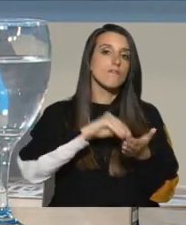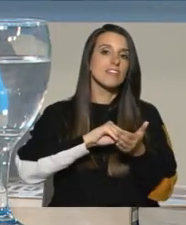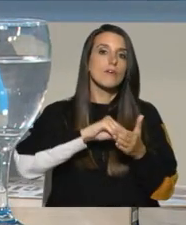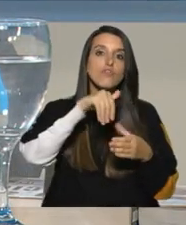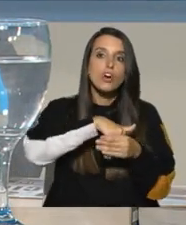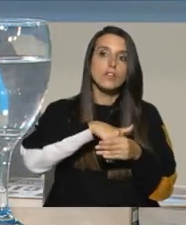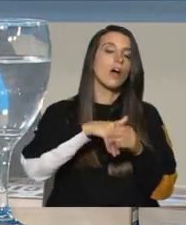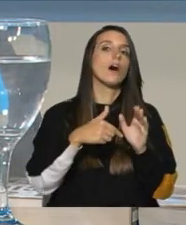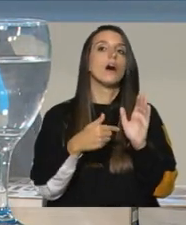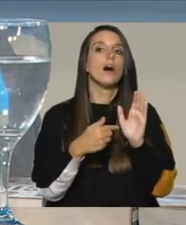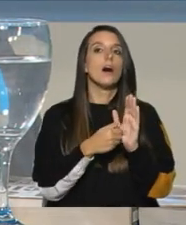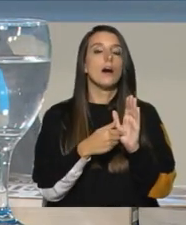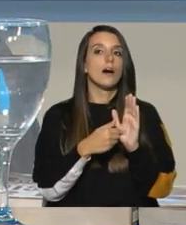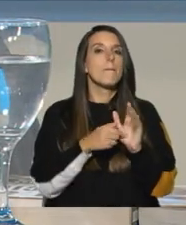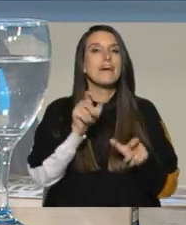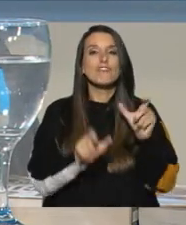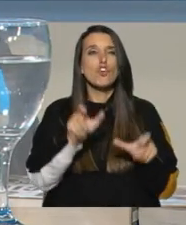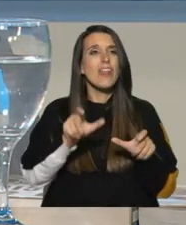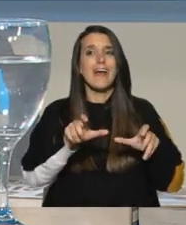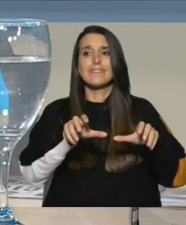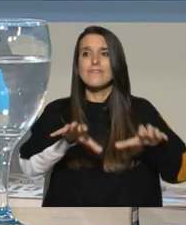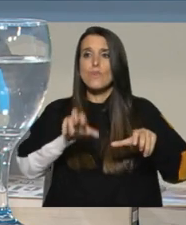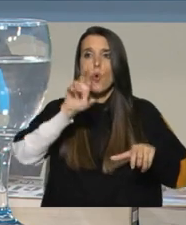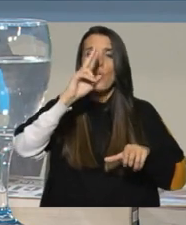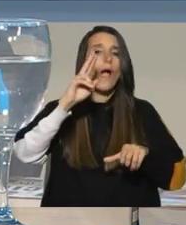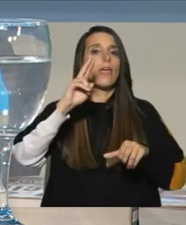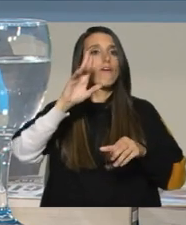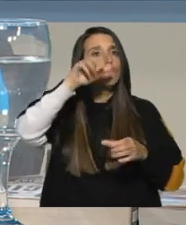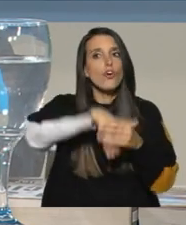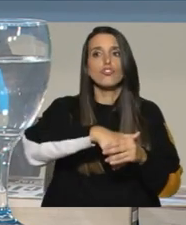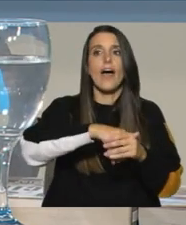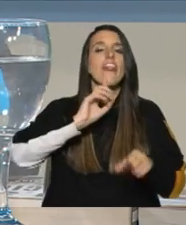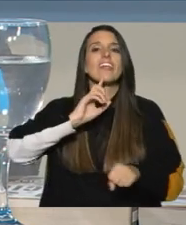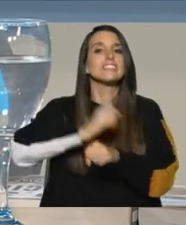Plebiscitos del soberano, que es creo que lo único que debería respetarse en cualquier parte